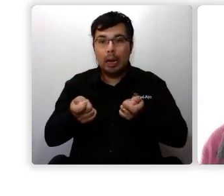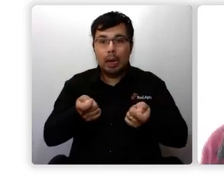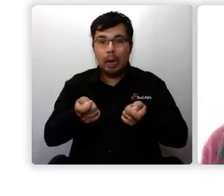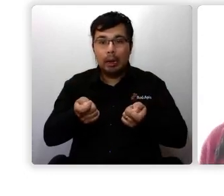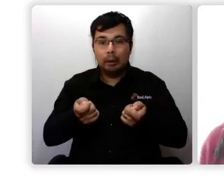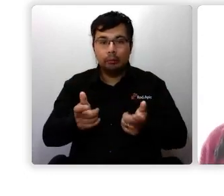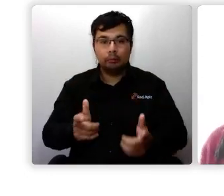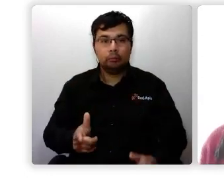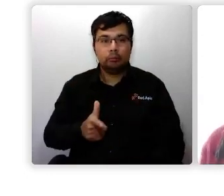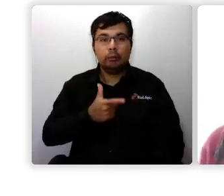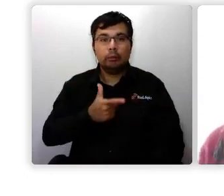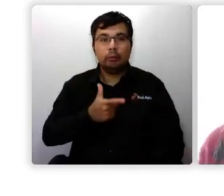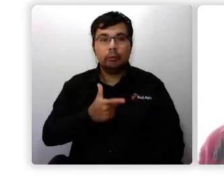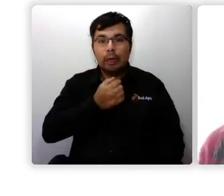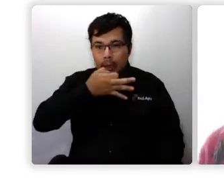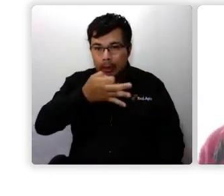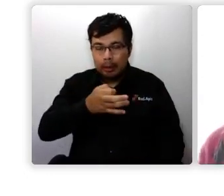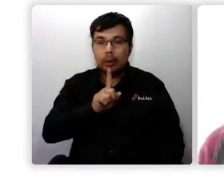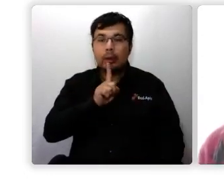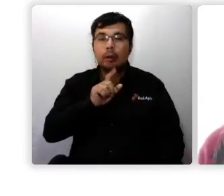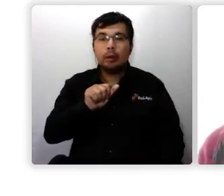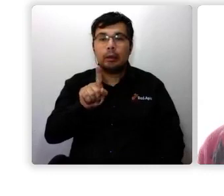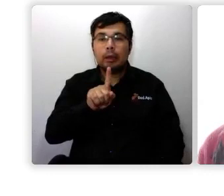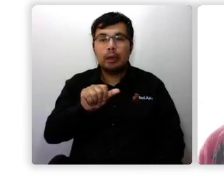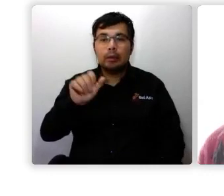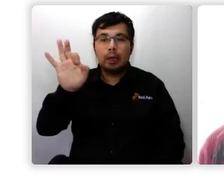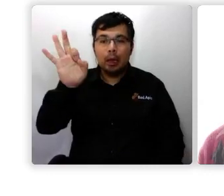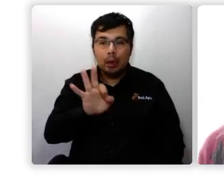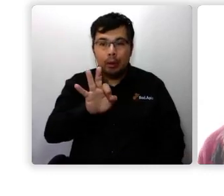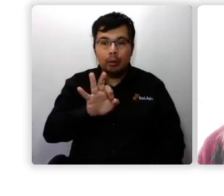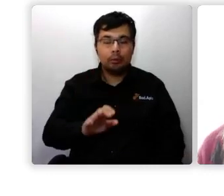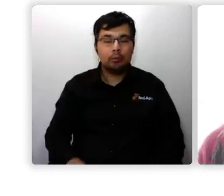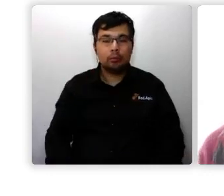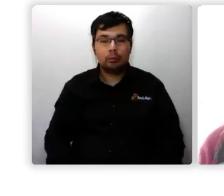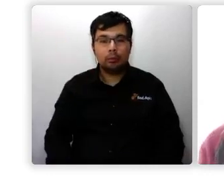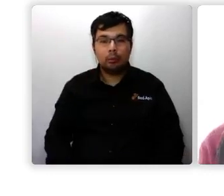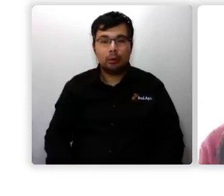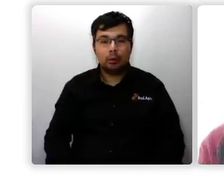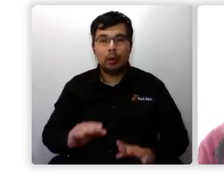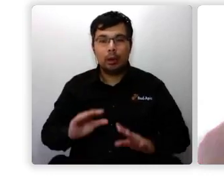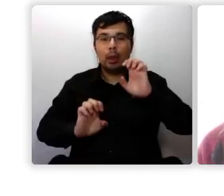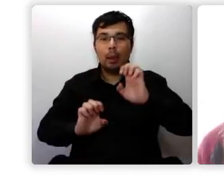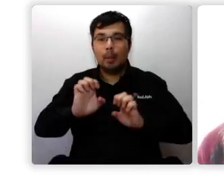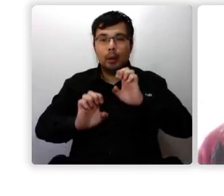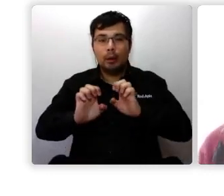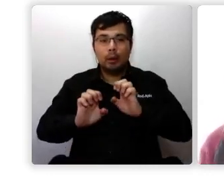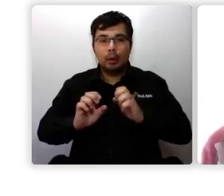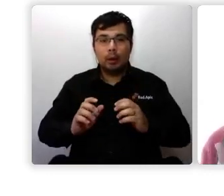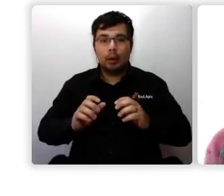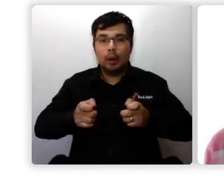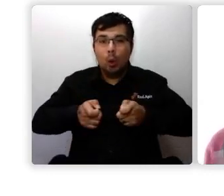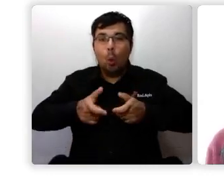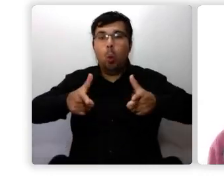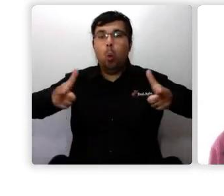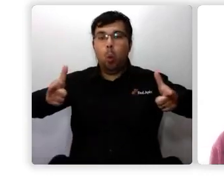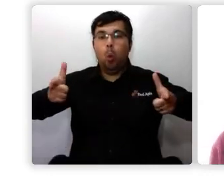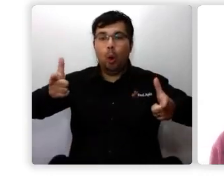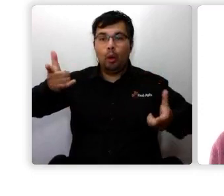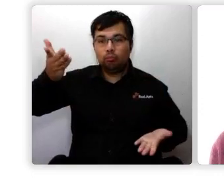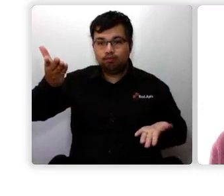que la tasa de actividad empresarial que hay en Chile es bastante amplia con respecto a nuestros pares. Y esto no es solo mujeres, hombres y